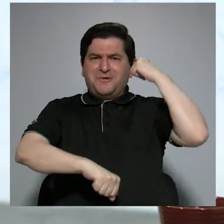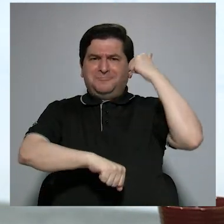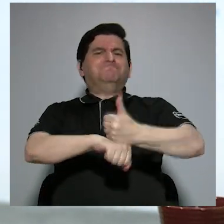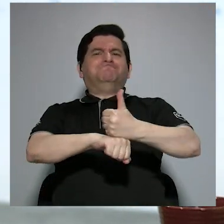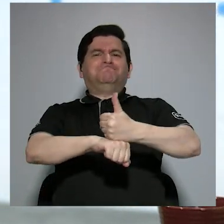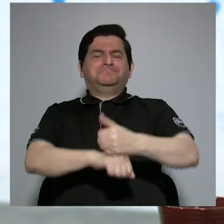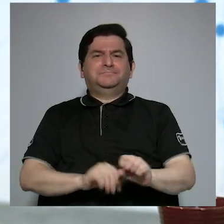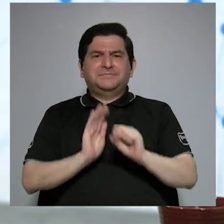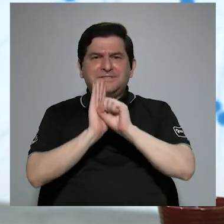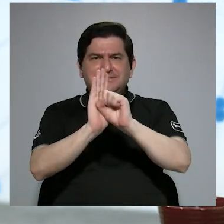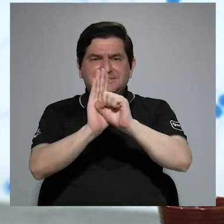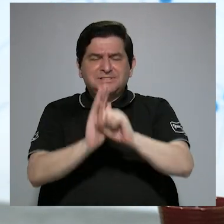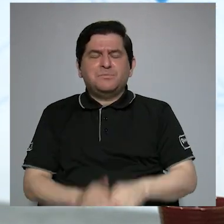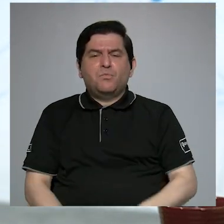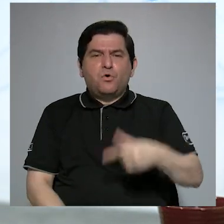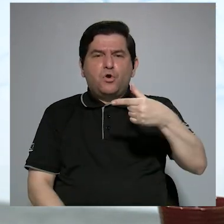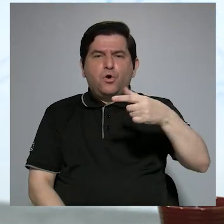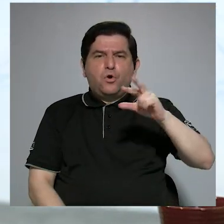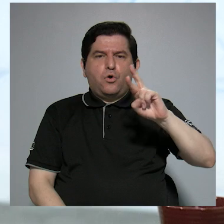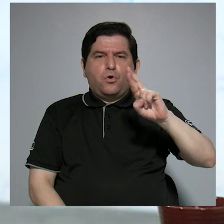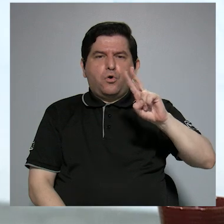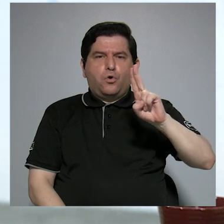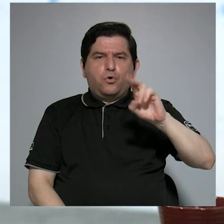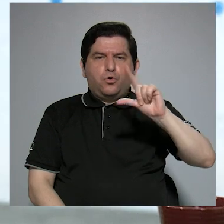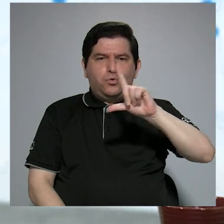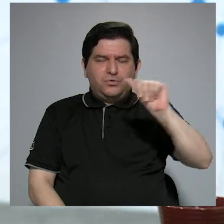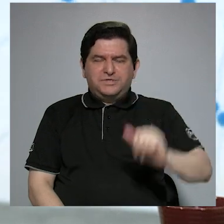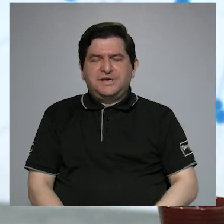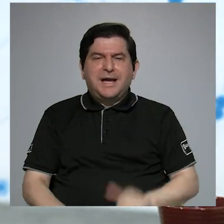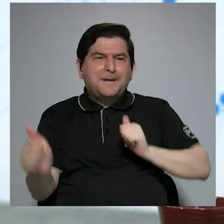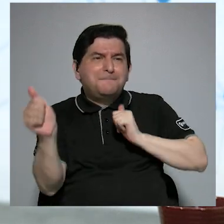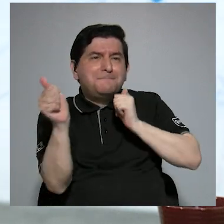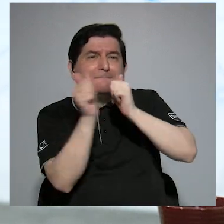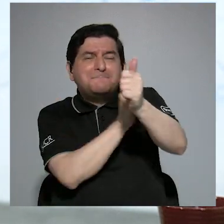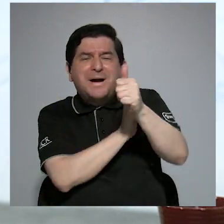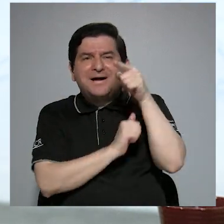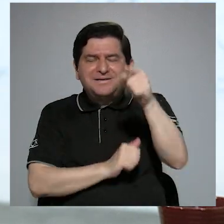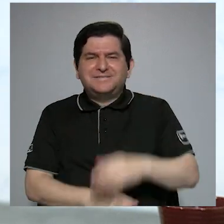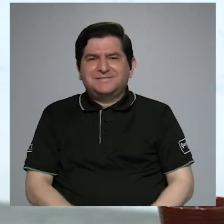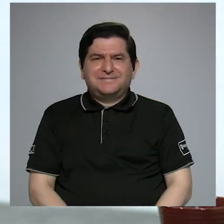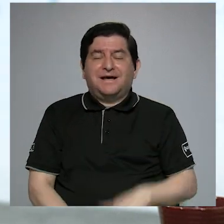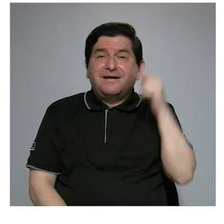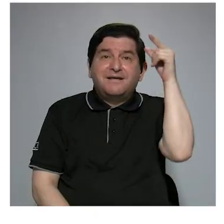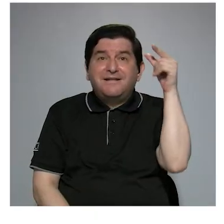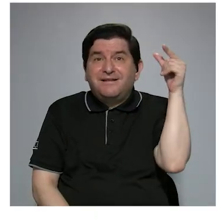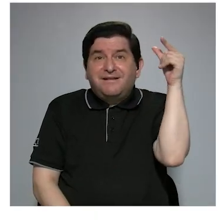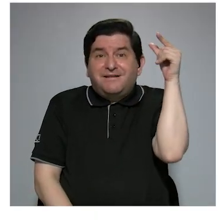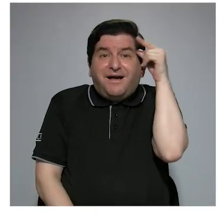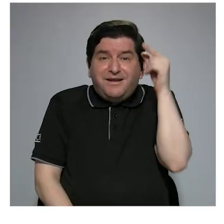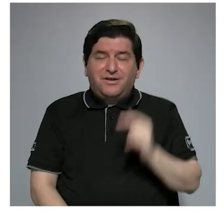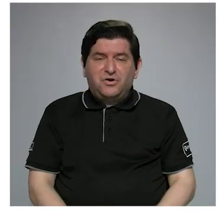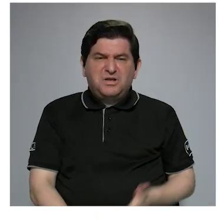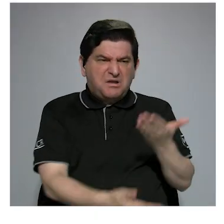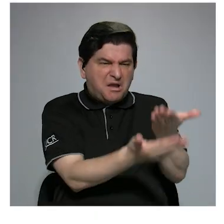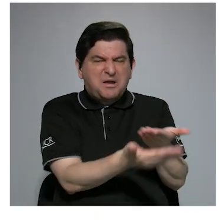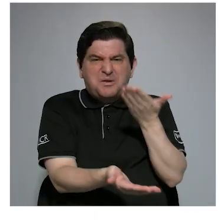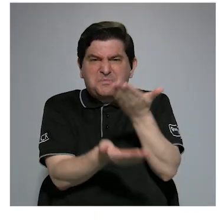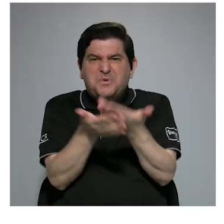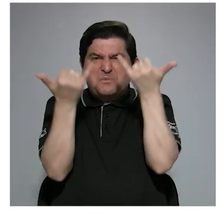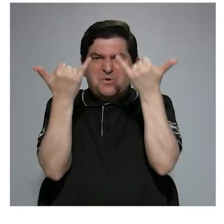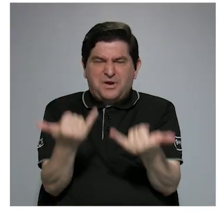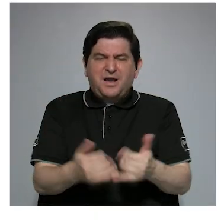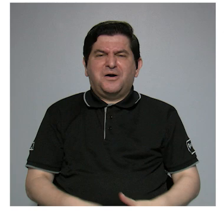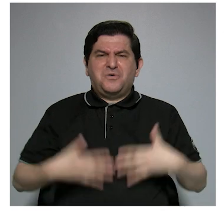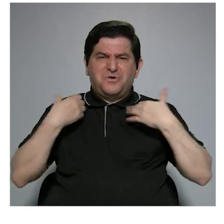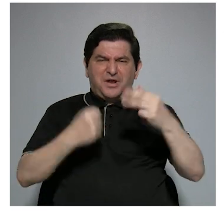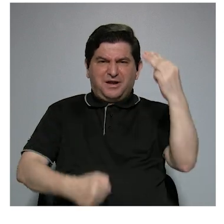que el símbolo es una grulla, ¿verdad? Como para volar encima de esas lógicas que nos proponen por ahora